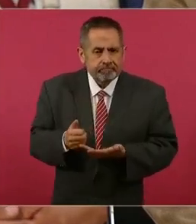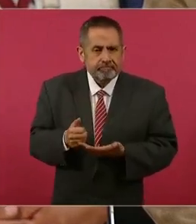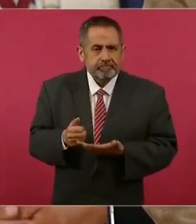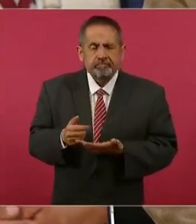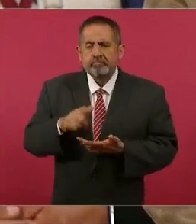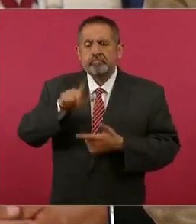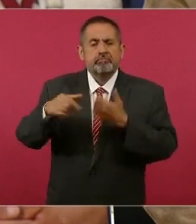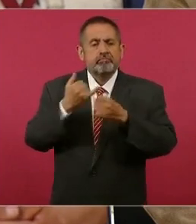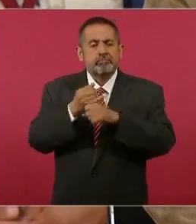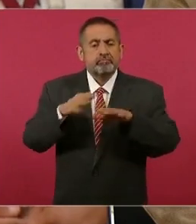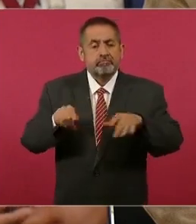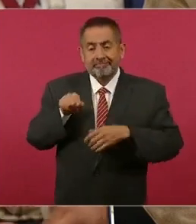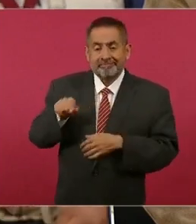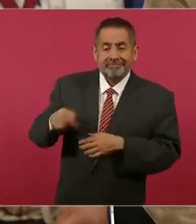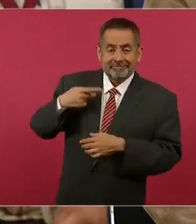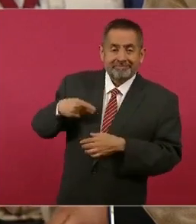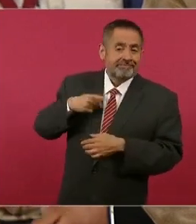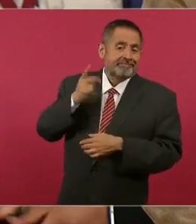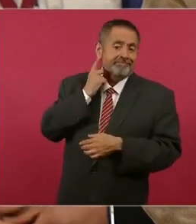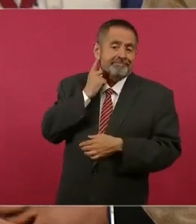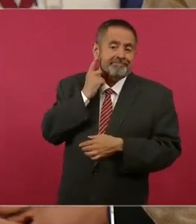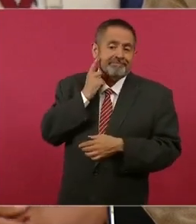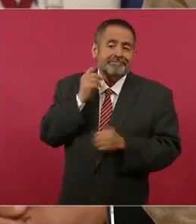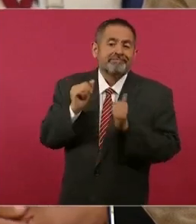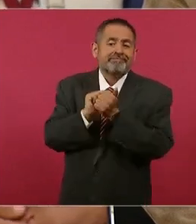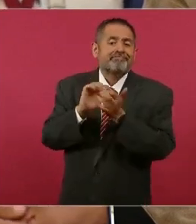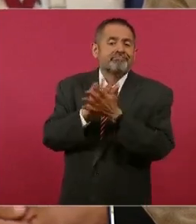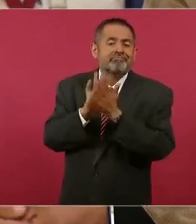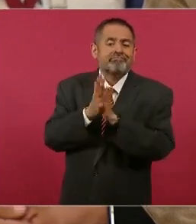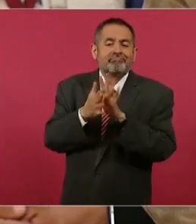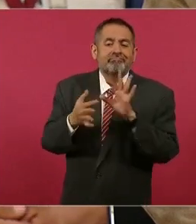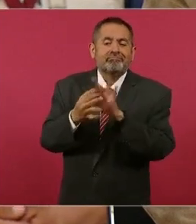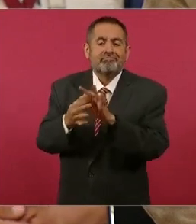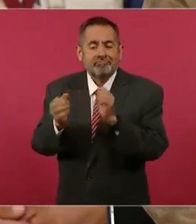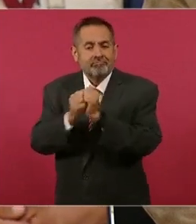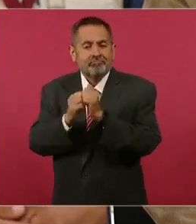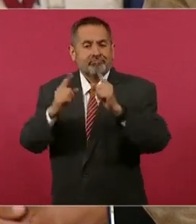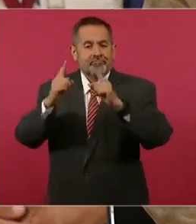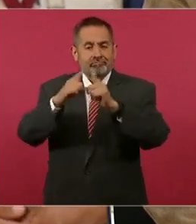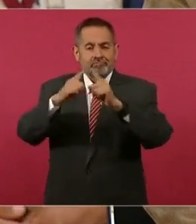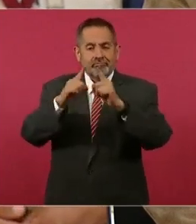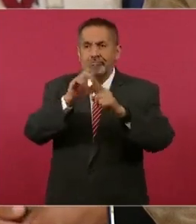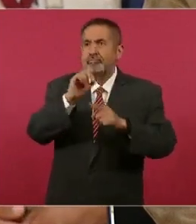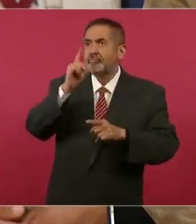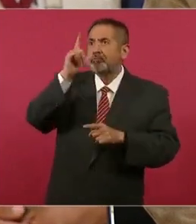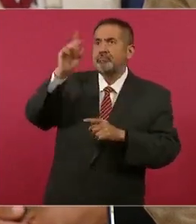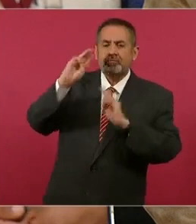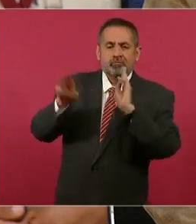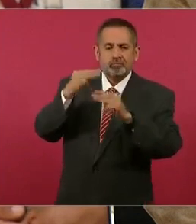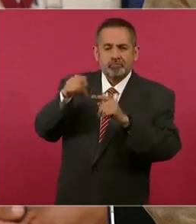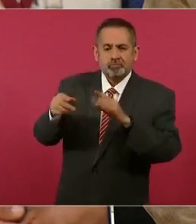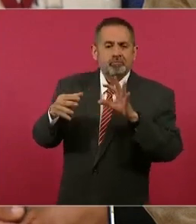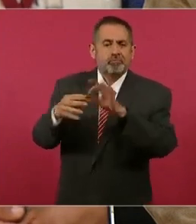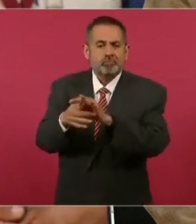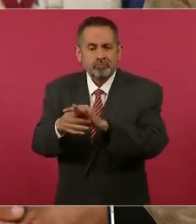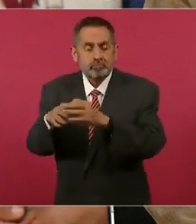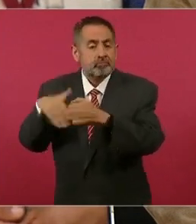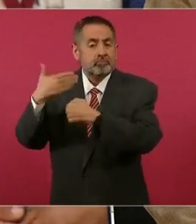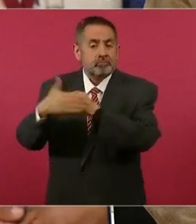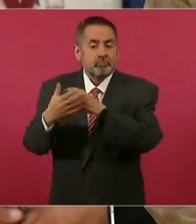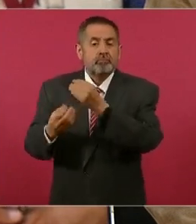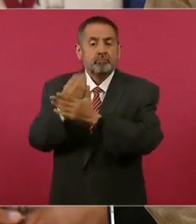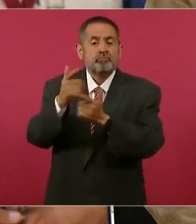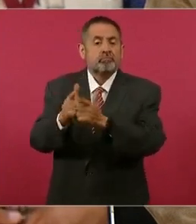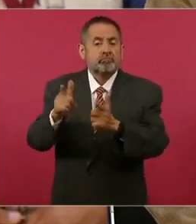vio información de que esta persona, este diputado, tiene vínculos con la Iglesia de la Luz del Mundo y iban a crear un